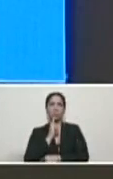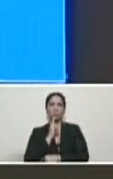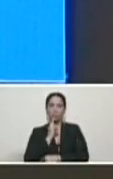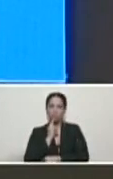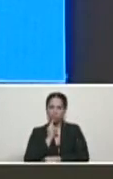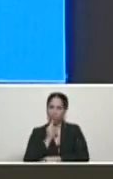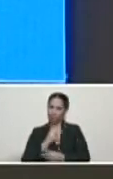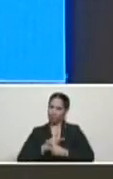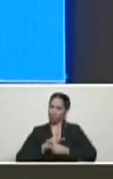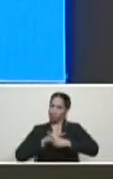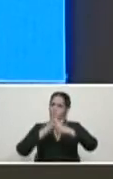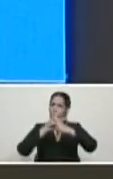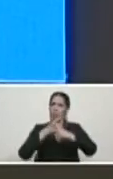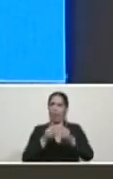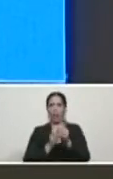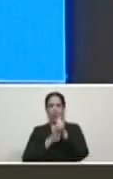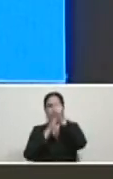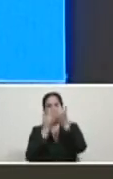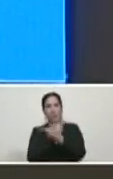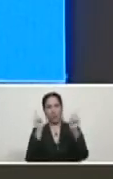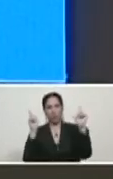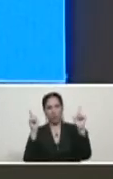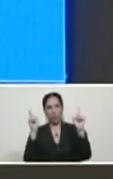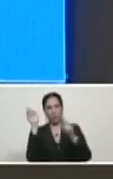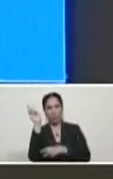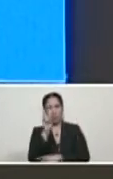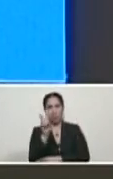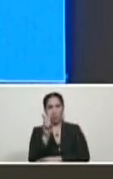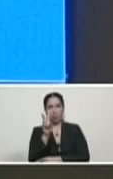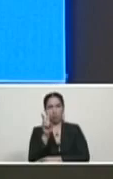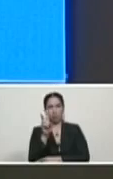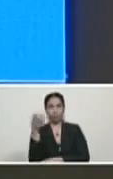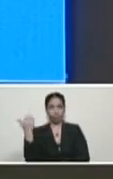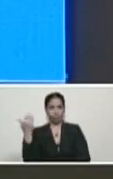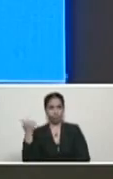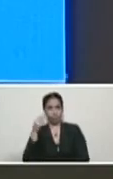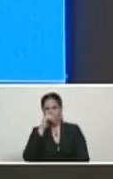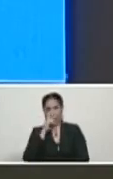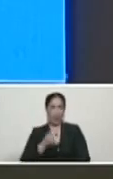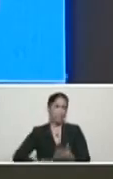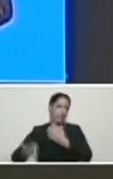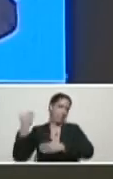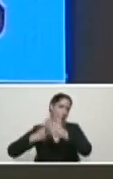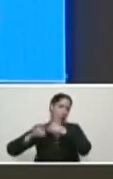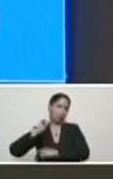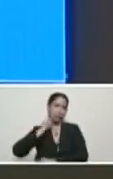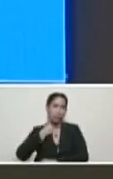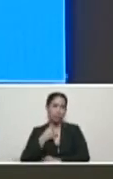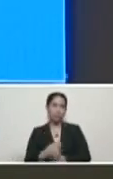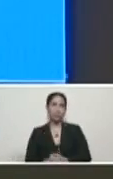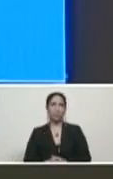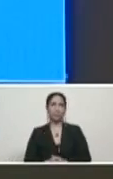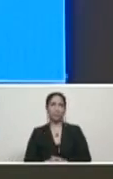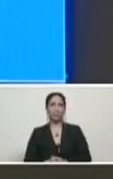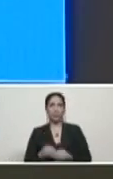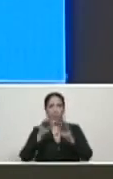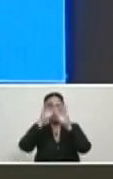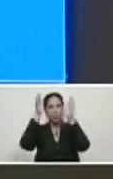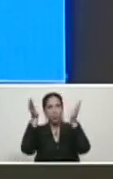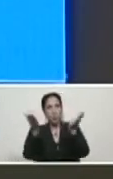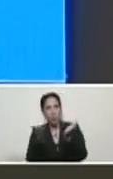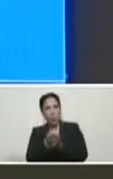de libertadores venezolanos. En aquel momento se movía el mundo,